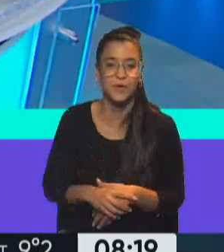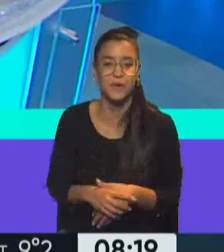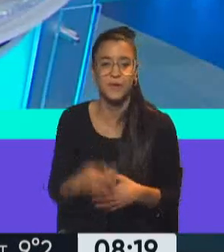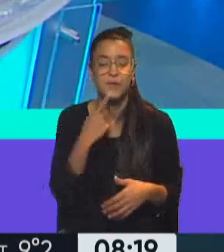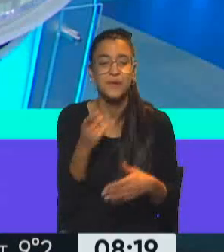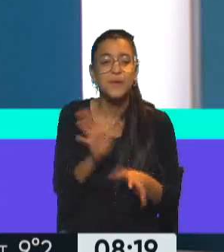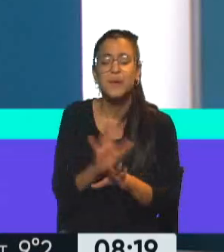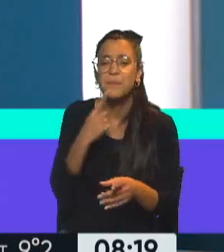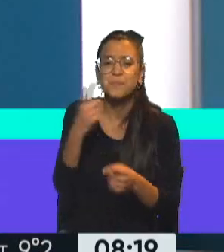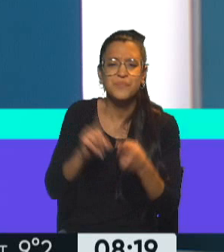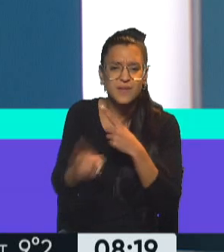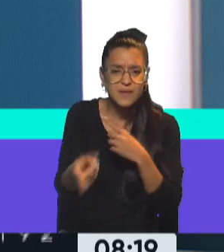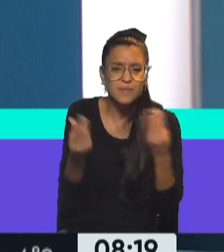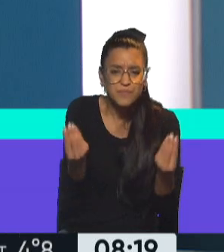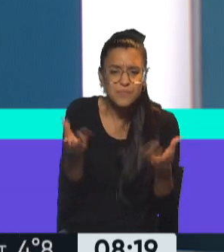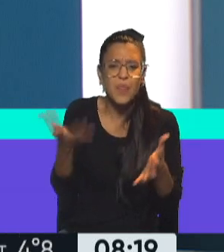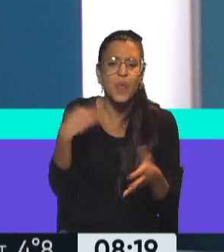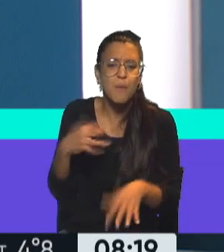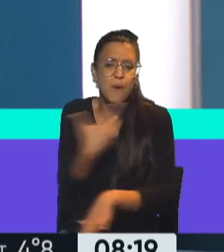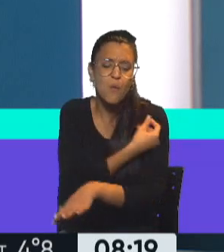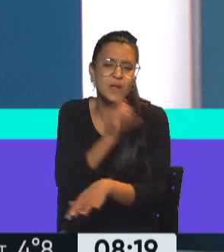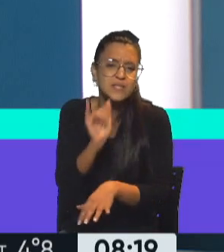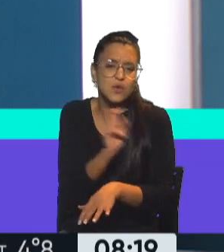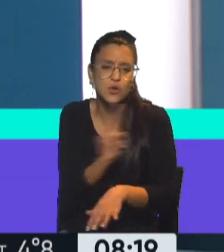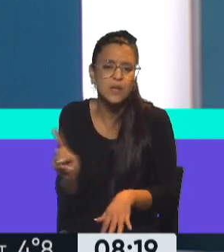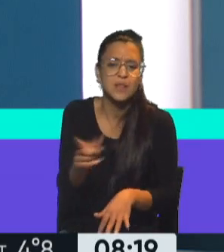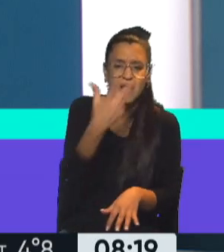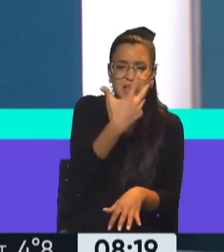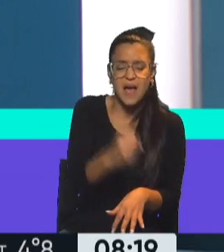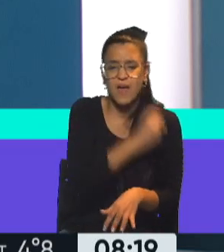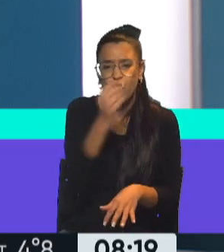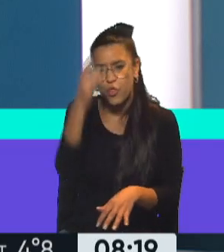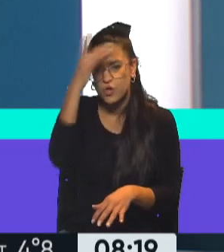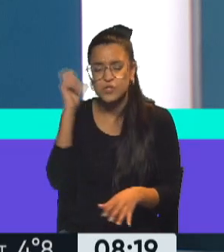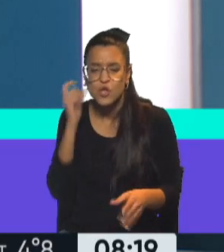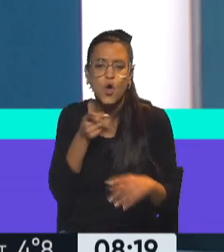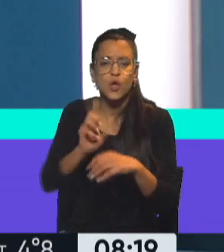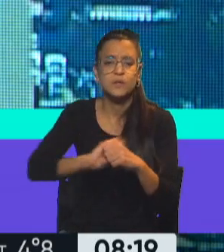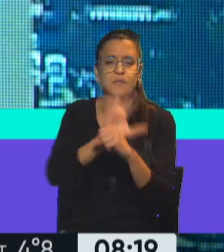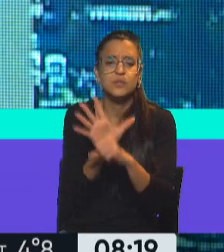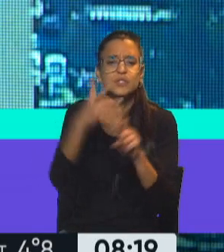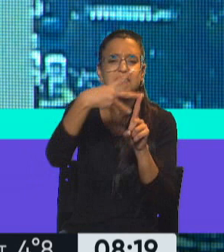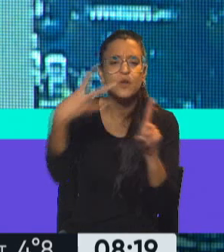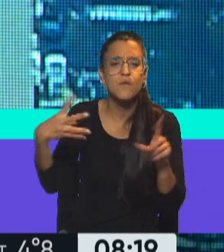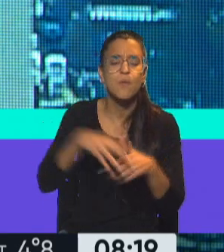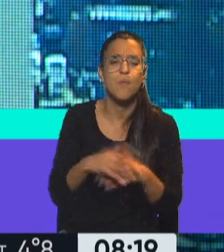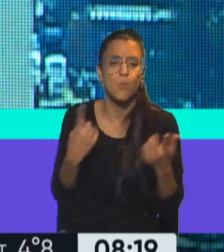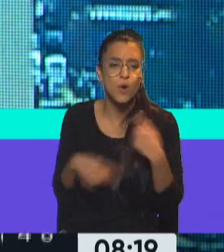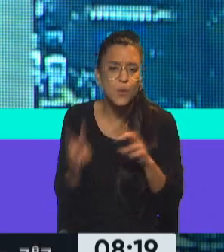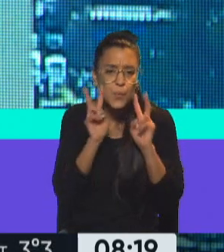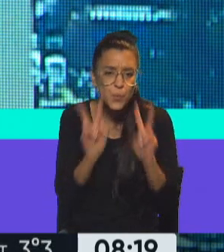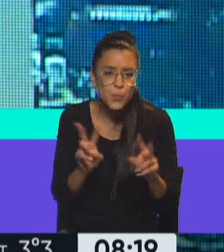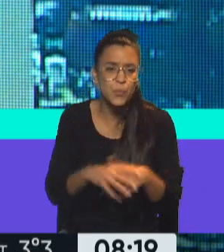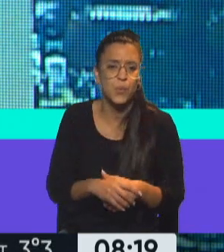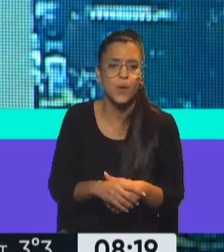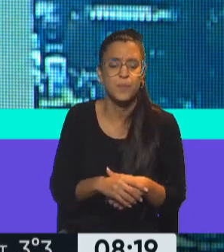doctor, la pregunta es directa. ¿Se tienen o no se tienen que vacunar los menores de 3 a 12 años contra el coronavirus con la dosis de Sinopharm? Bueno, lo que se ha visto en la pandemia,